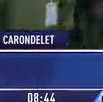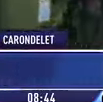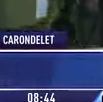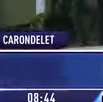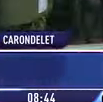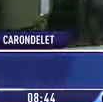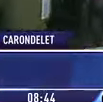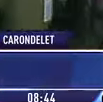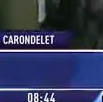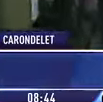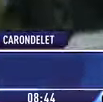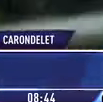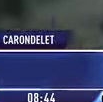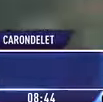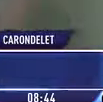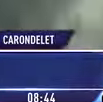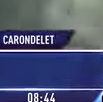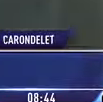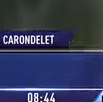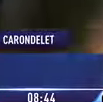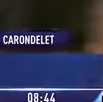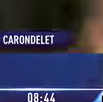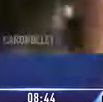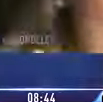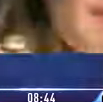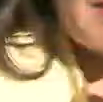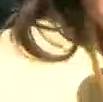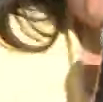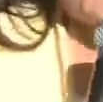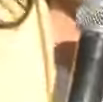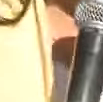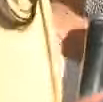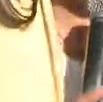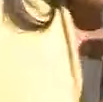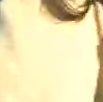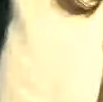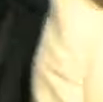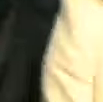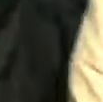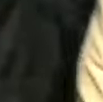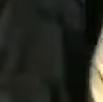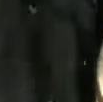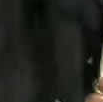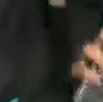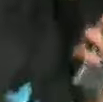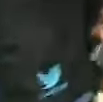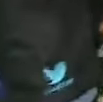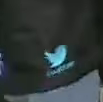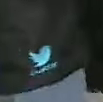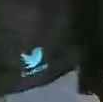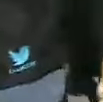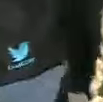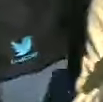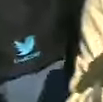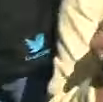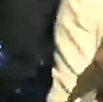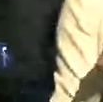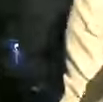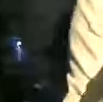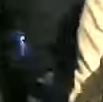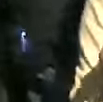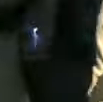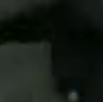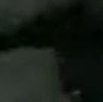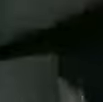las declaraciones del ministro Juan Zapata, quien a esta hora ha arribado hasta aquí, hasta el Palacio Legislativo,